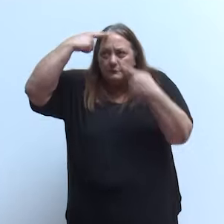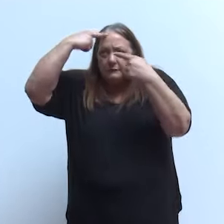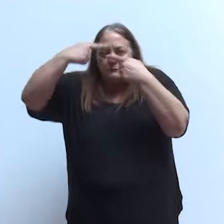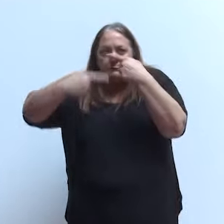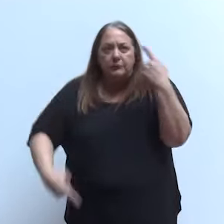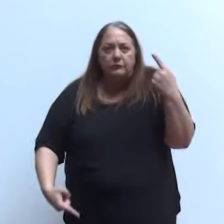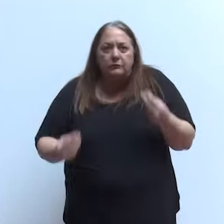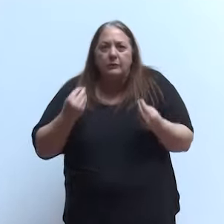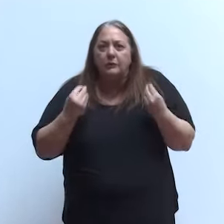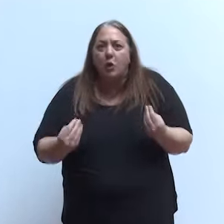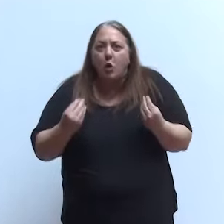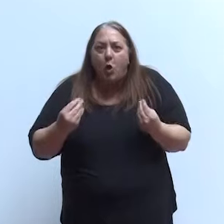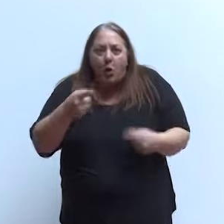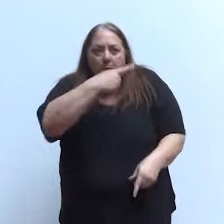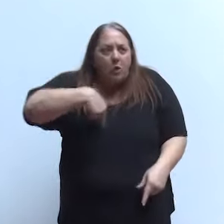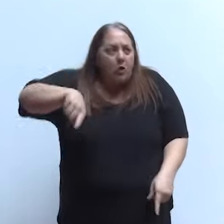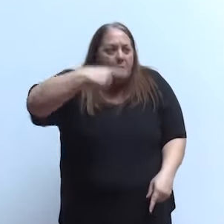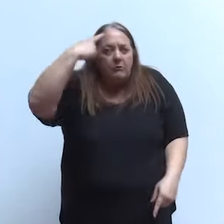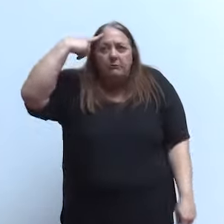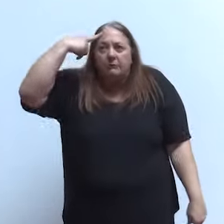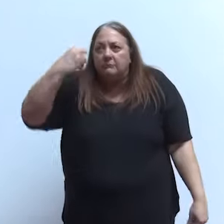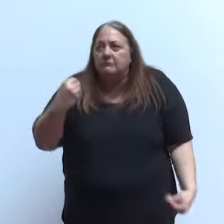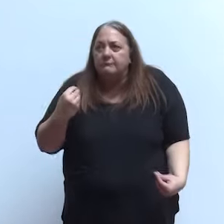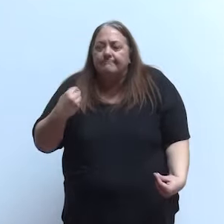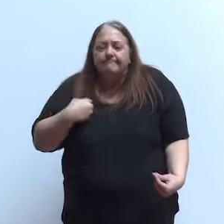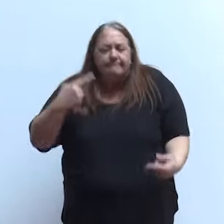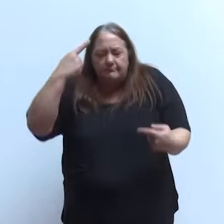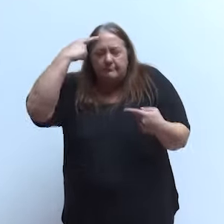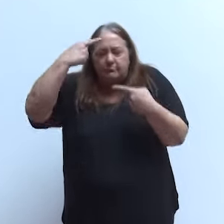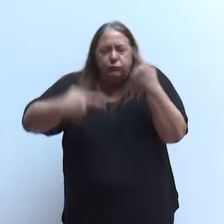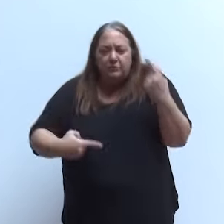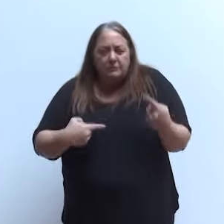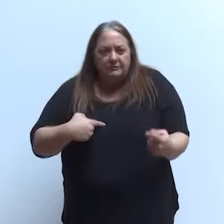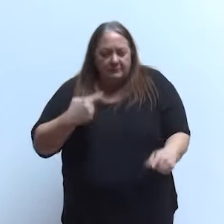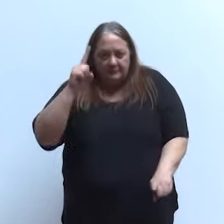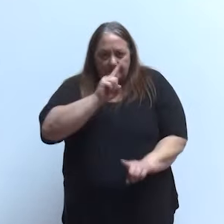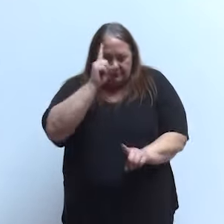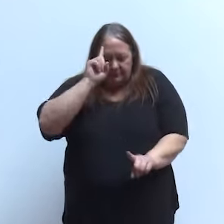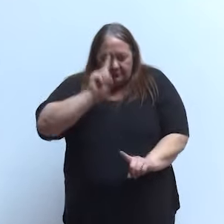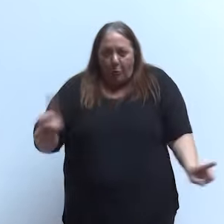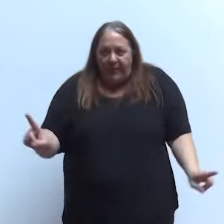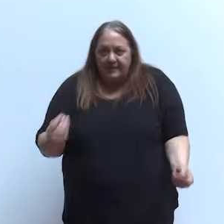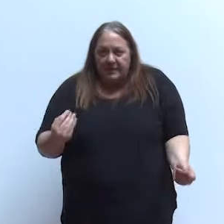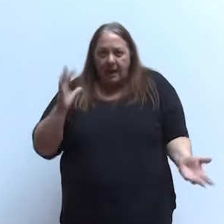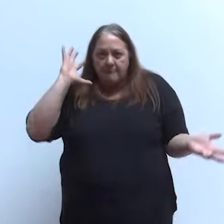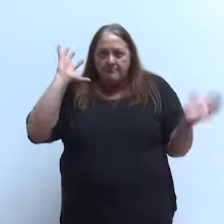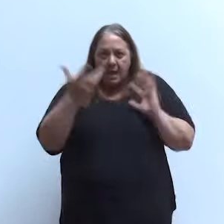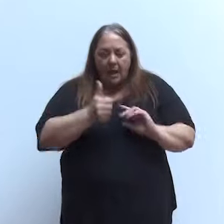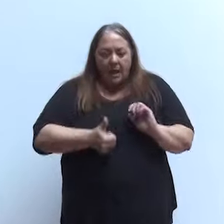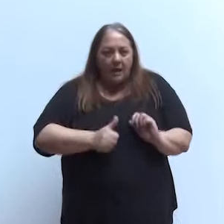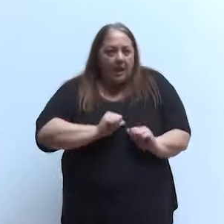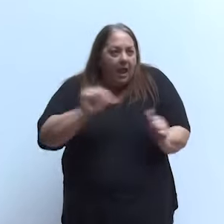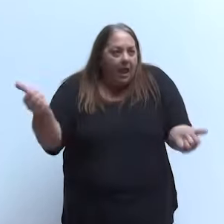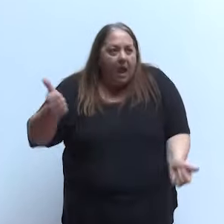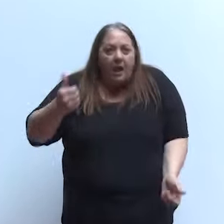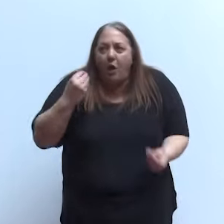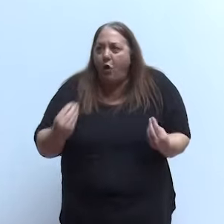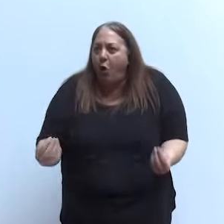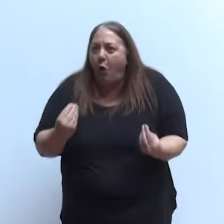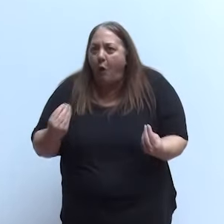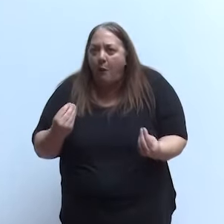de nosotros pensábamos que que no podía ser que no era verdad que no era verdad que había ganado mil like incluso cuando lo vimos asumir ahí encima